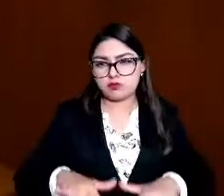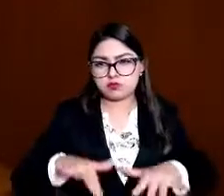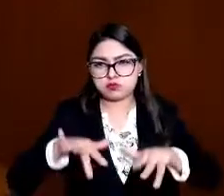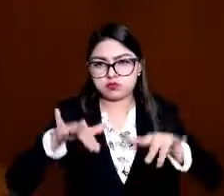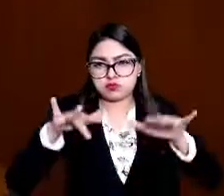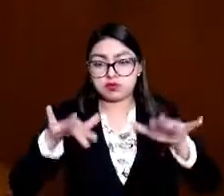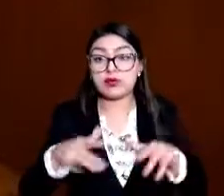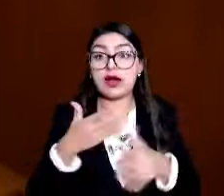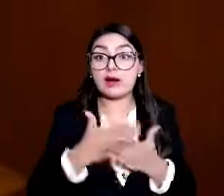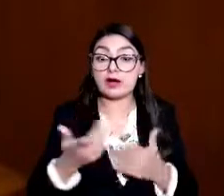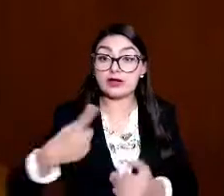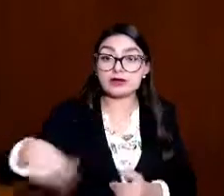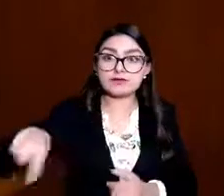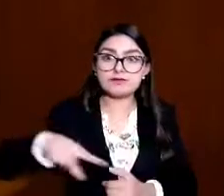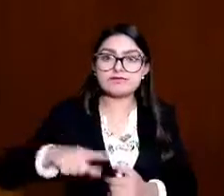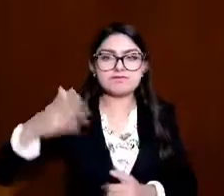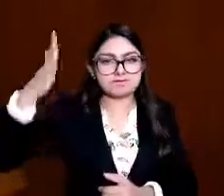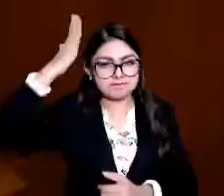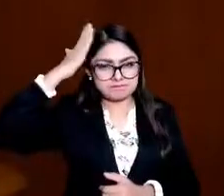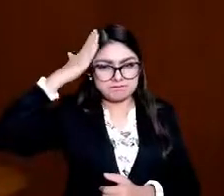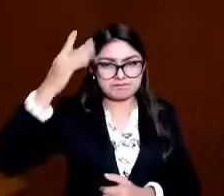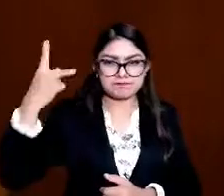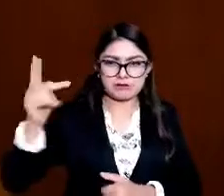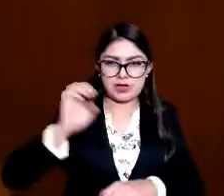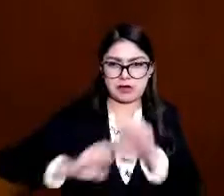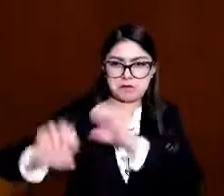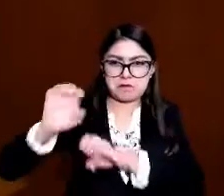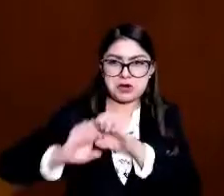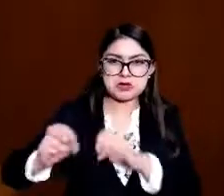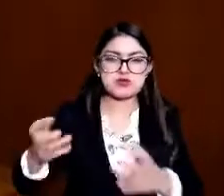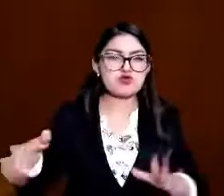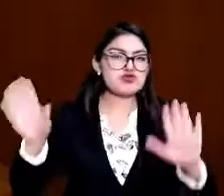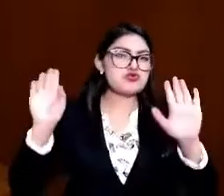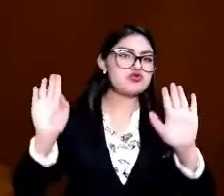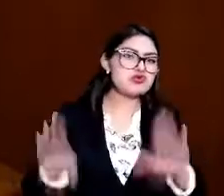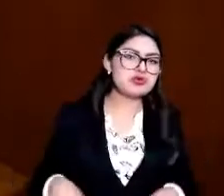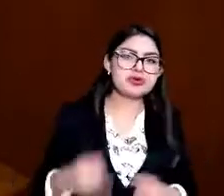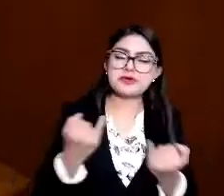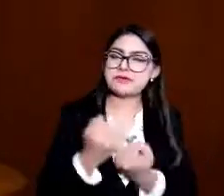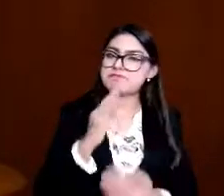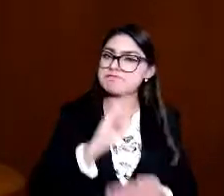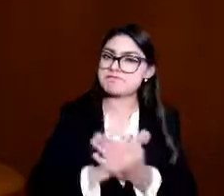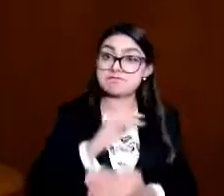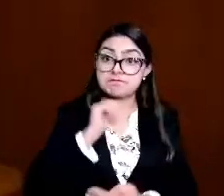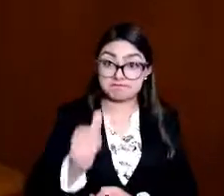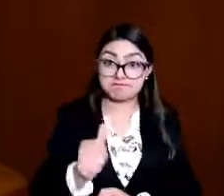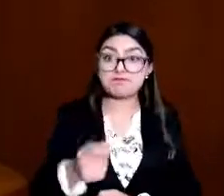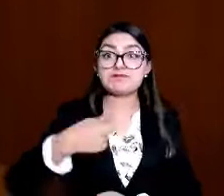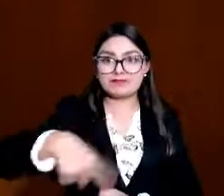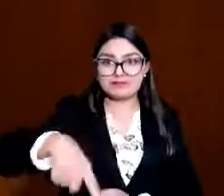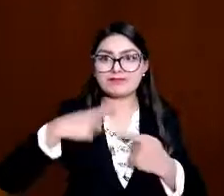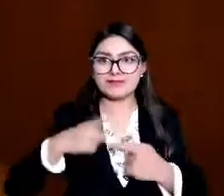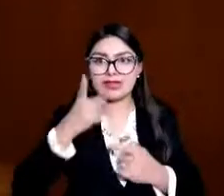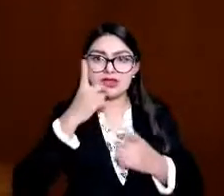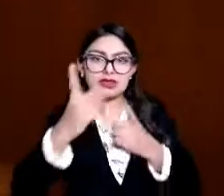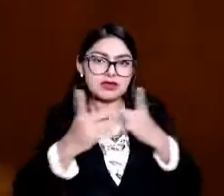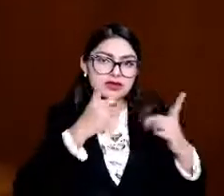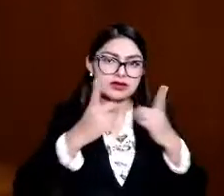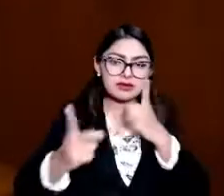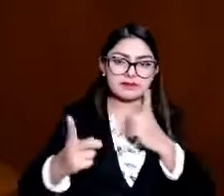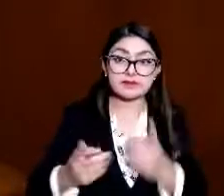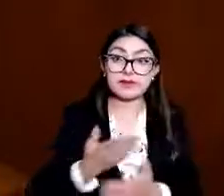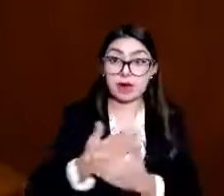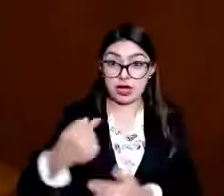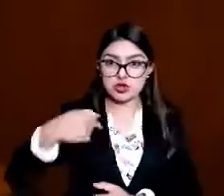ni esperar algo, eso respondieron los habitantes. Ante esta situación delicada, una servidora solicitó